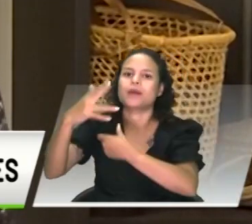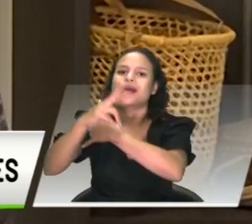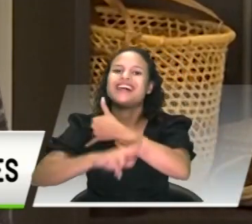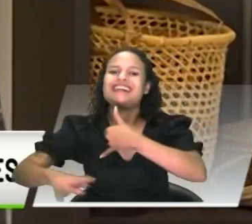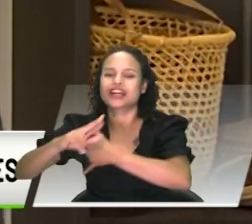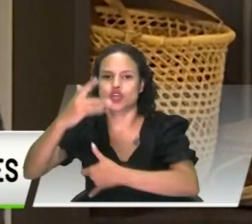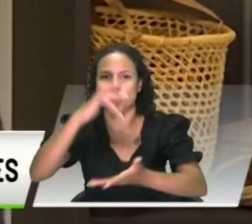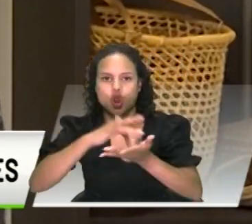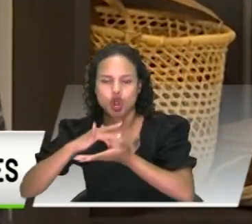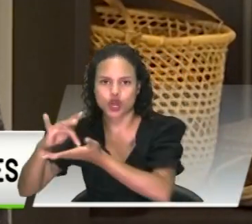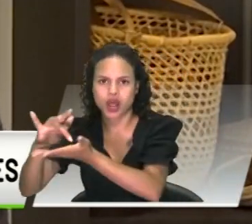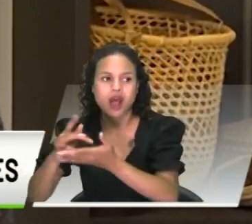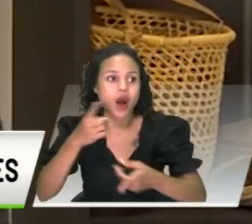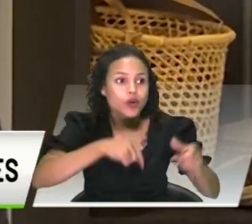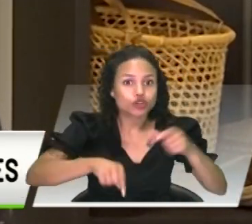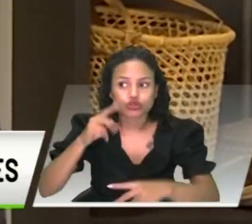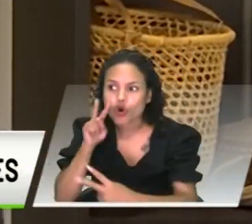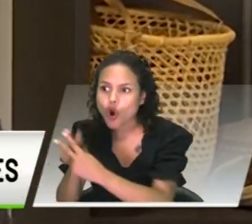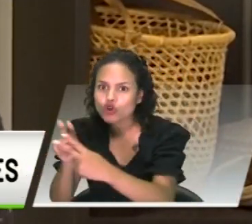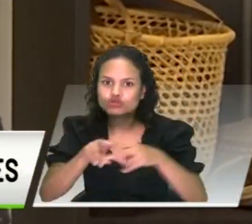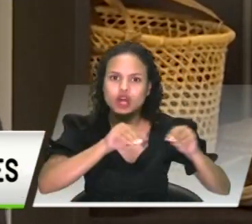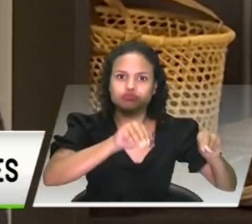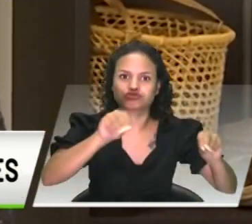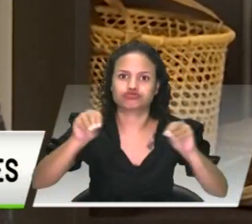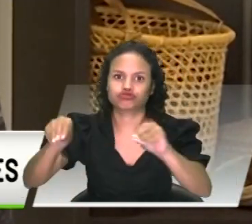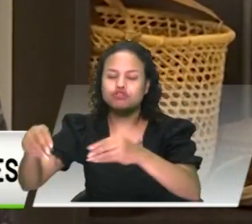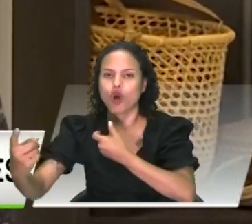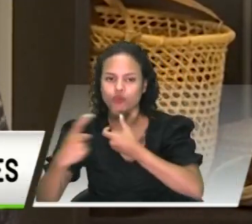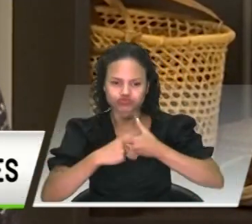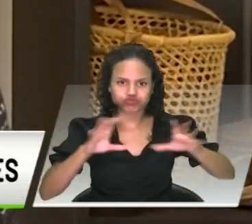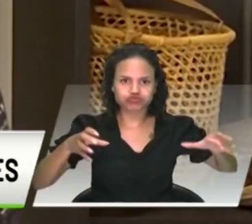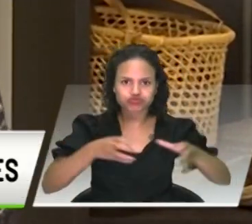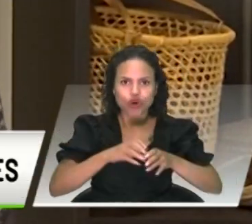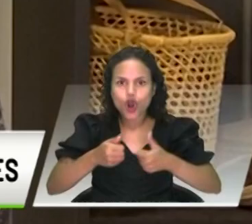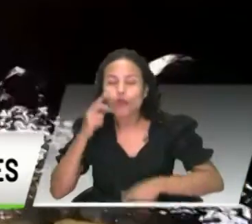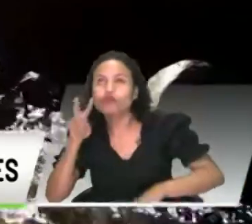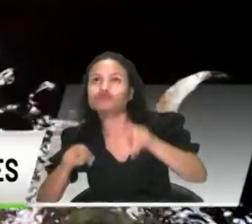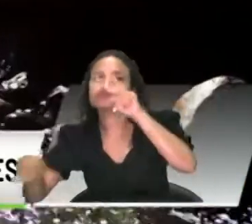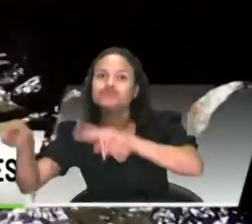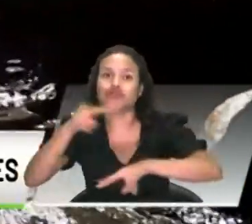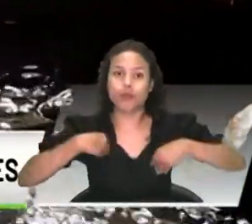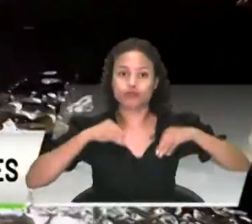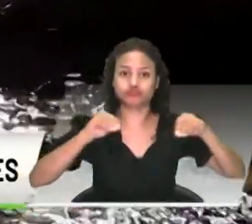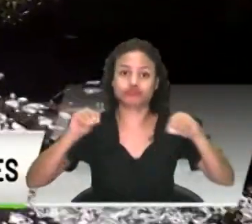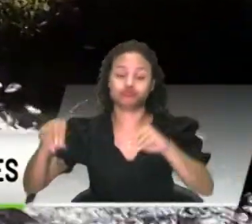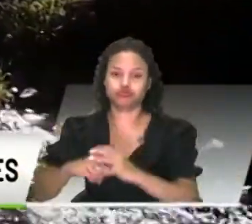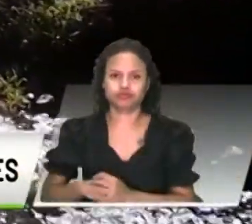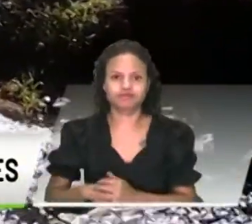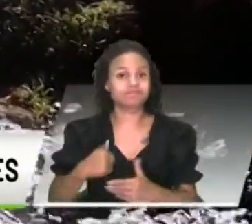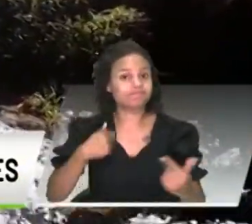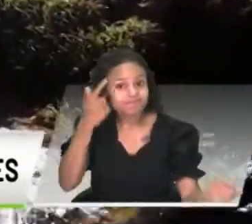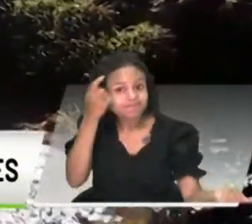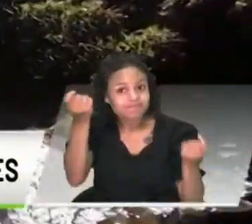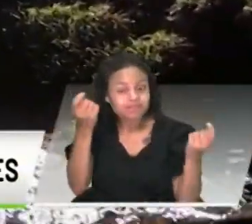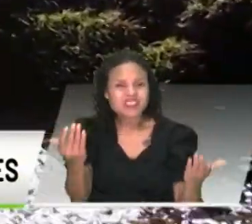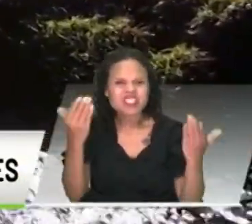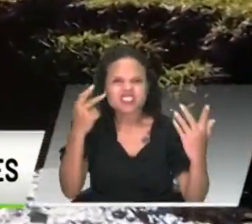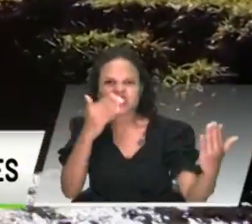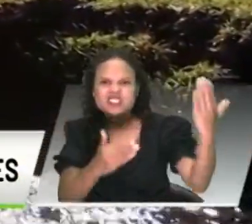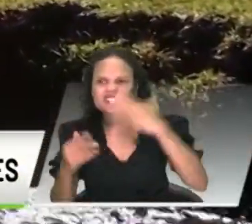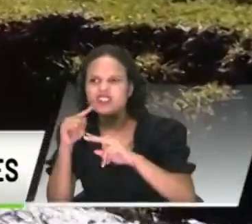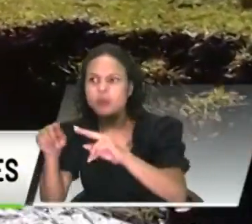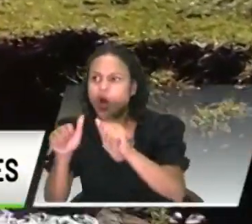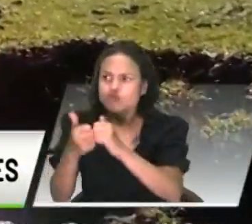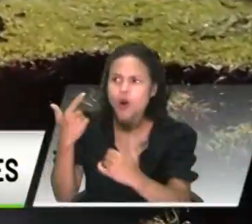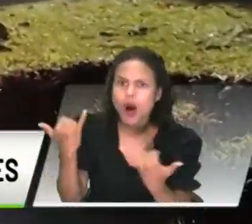conocimiento, vinculándonos a las organizaciones y los grupos locales de observación. La estrategia también analiza las amenazas